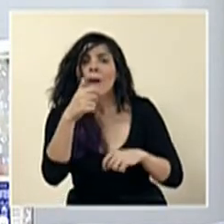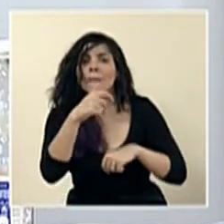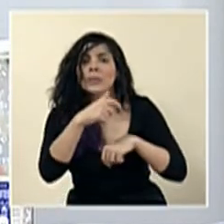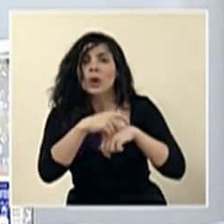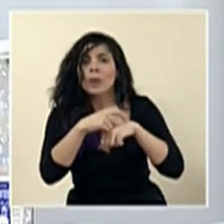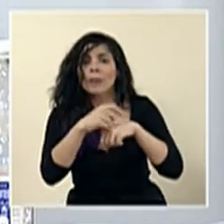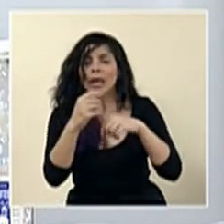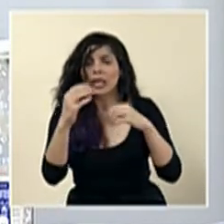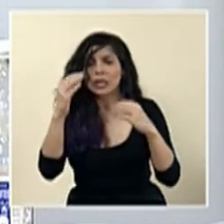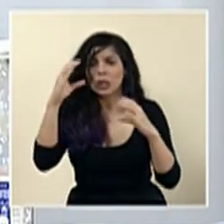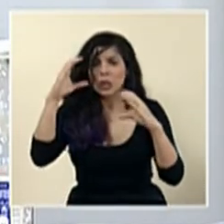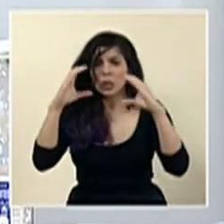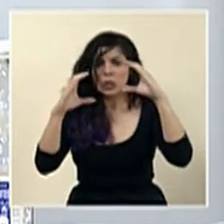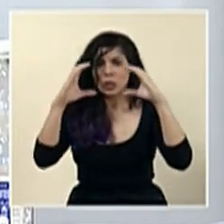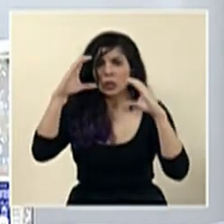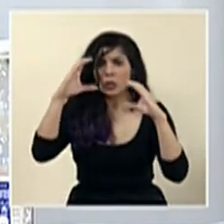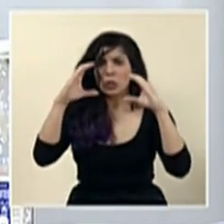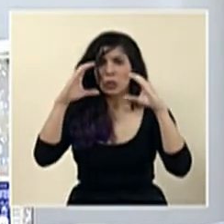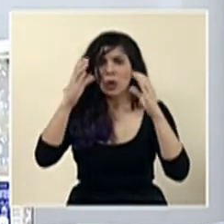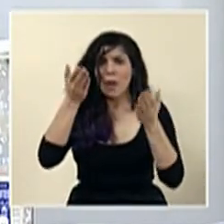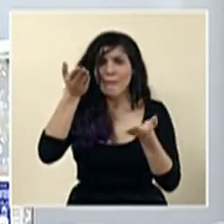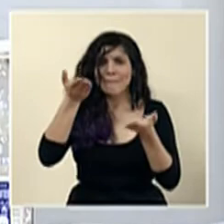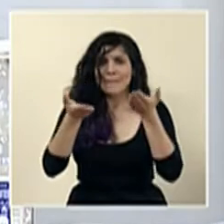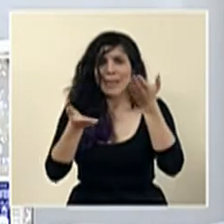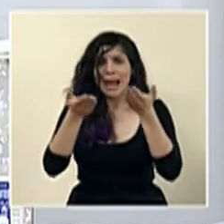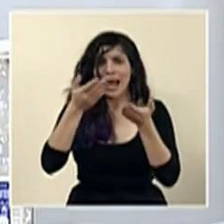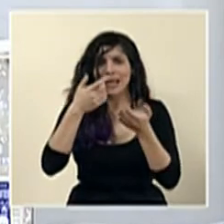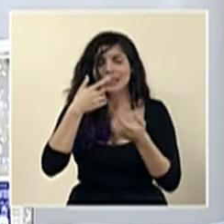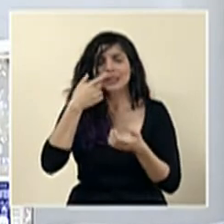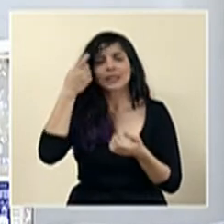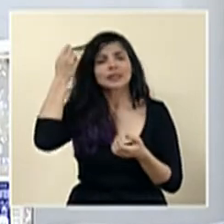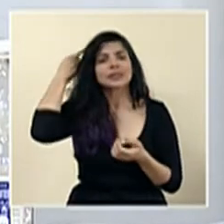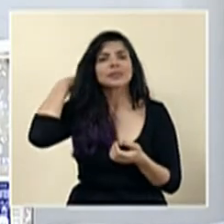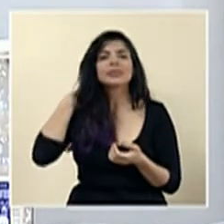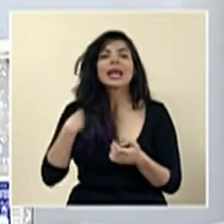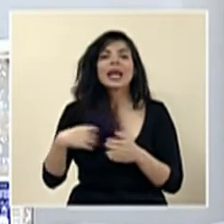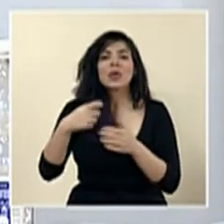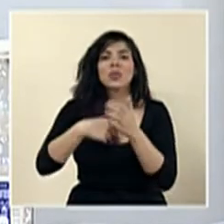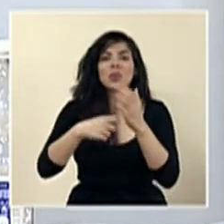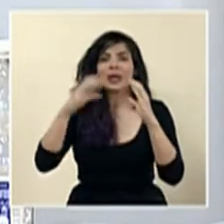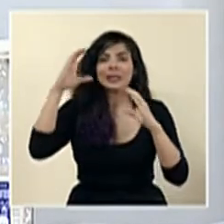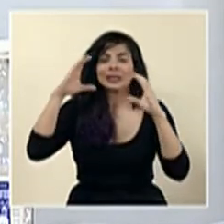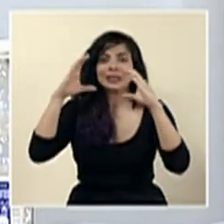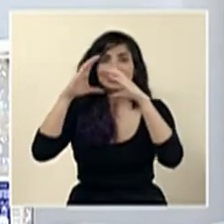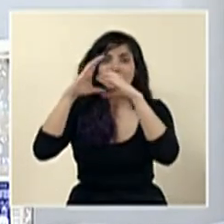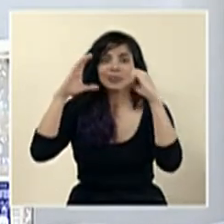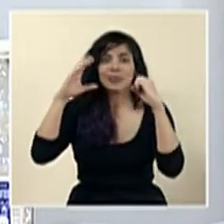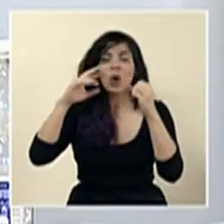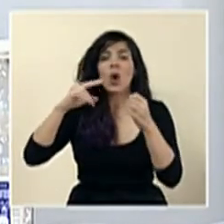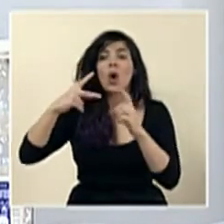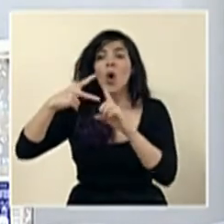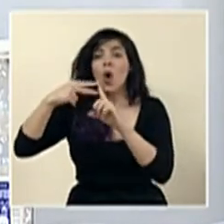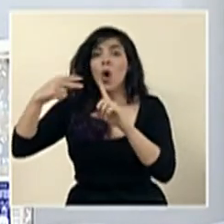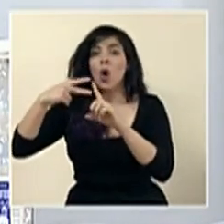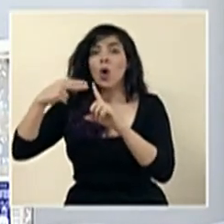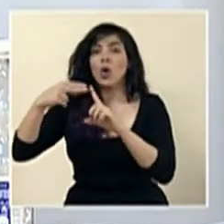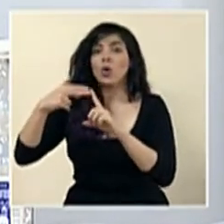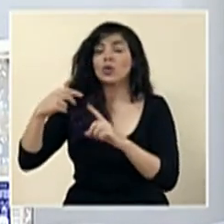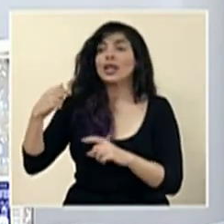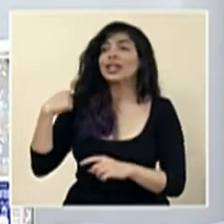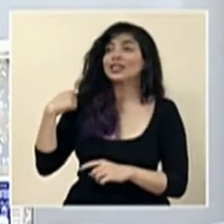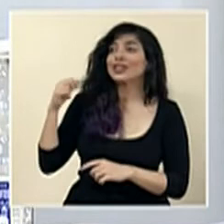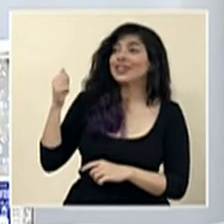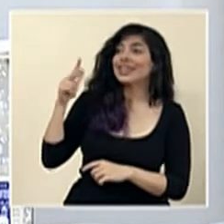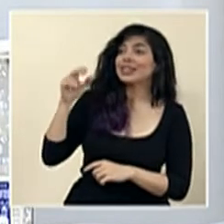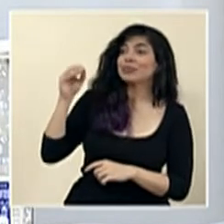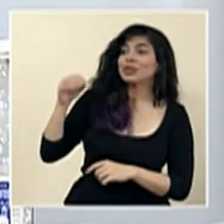liquidar los balances y obligaciones tributarias, el hotel va a poder acreditar únicamente